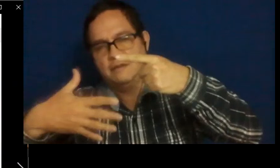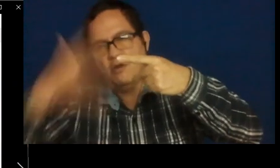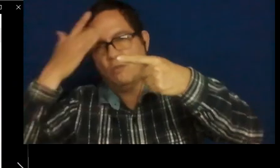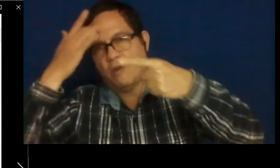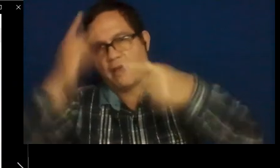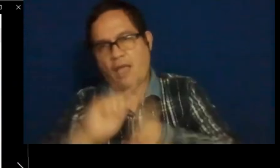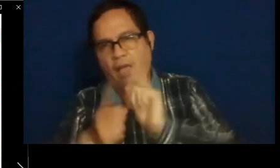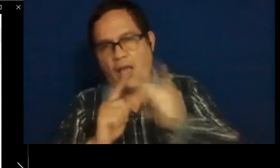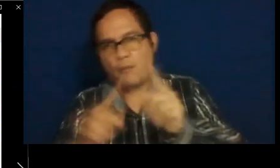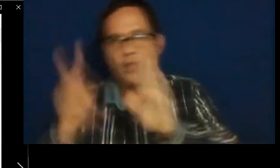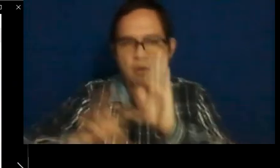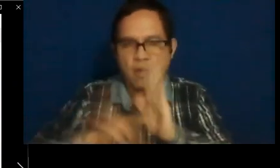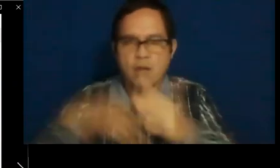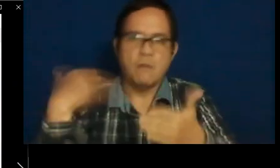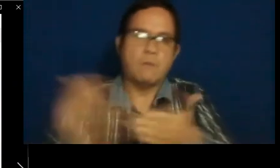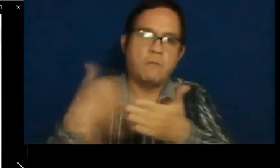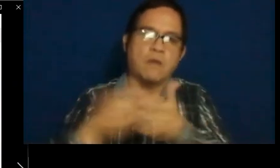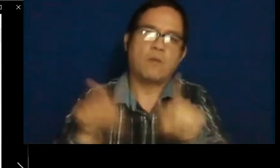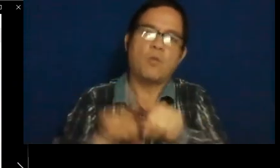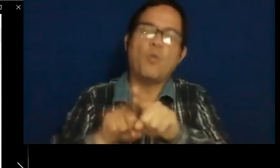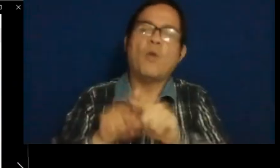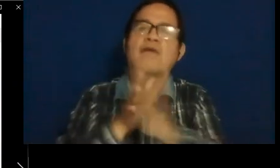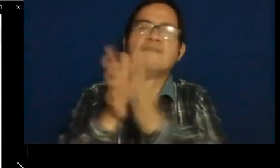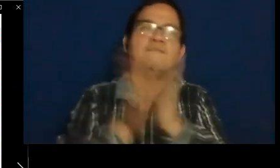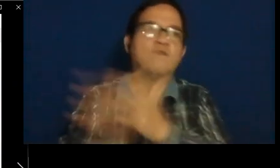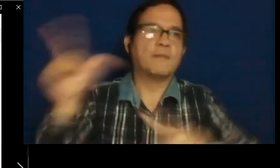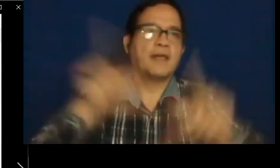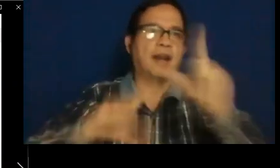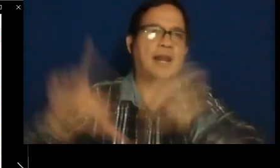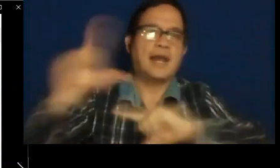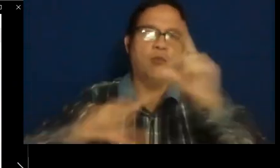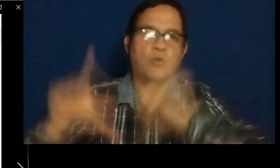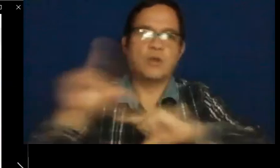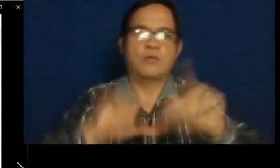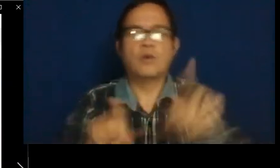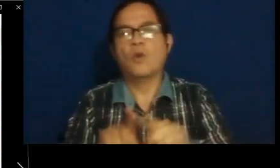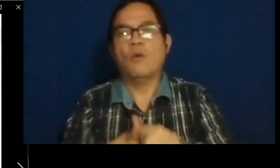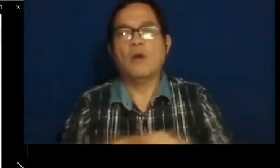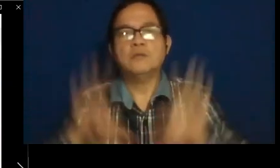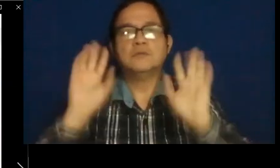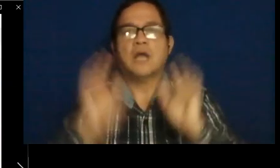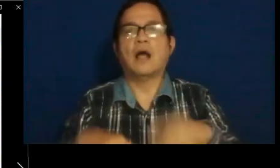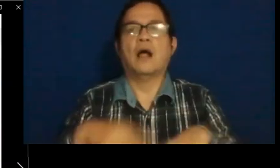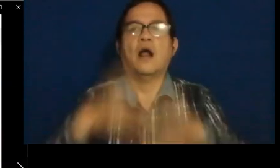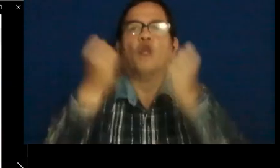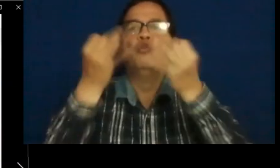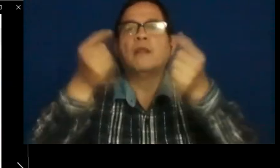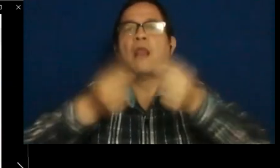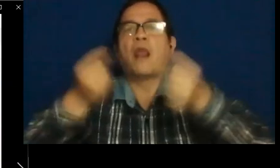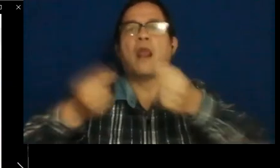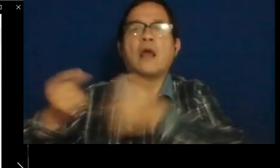toda la justificación. Recuerden que esto es un informe de laboratorio, entonces no es simplemente realizar cálculos y entregar. Por favor les pido porque eso es lo que voy a